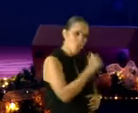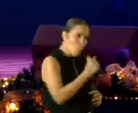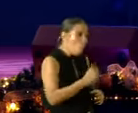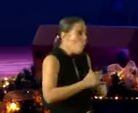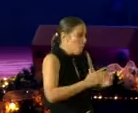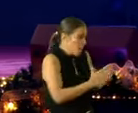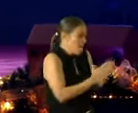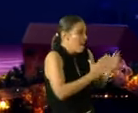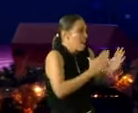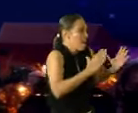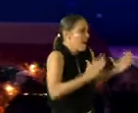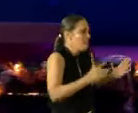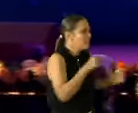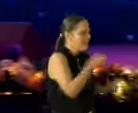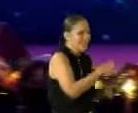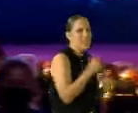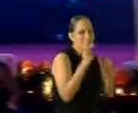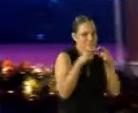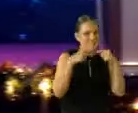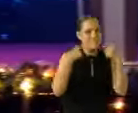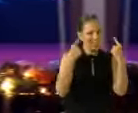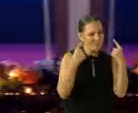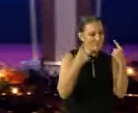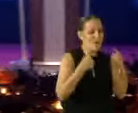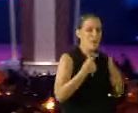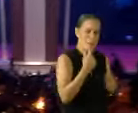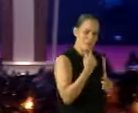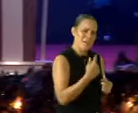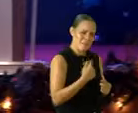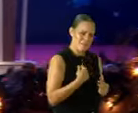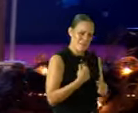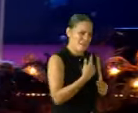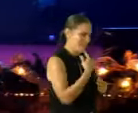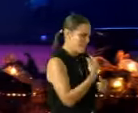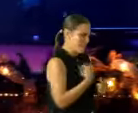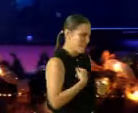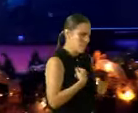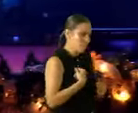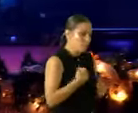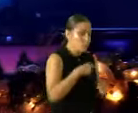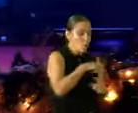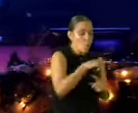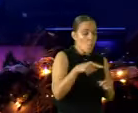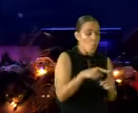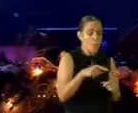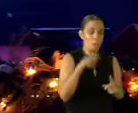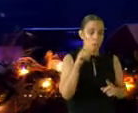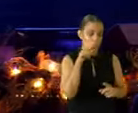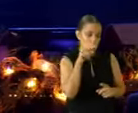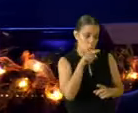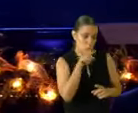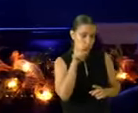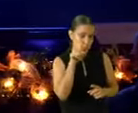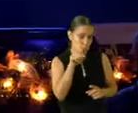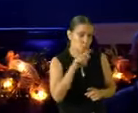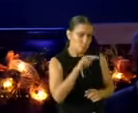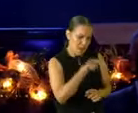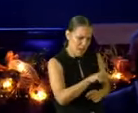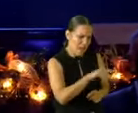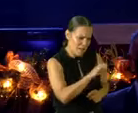Se sonrió. Y me dijo, y cuando estés ahí, quiero que ores por mí que